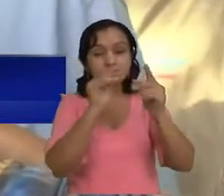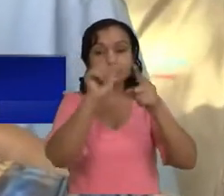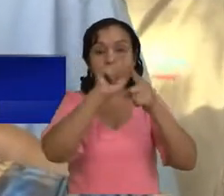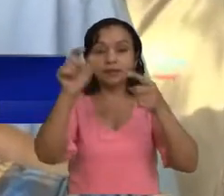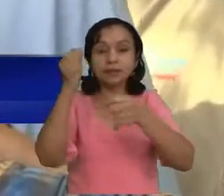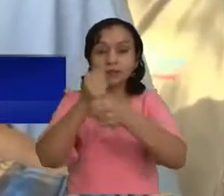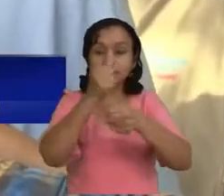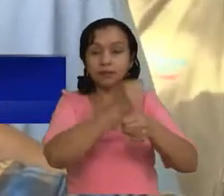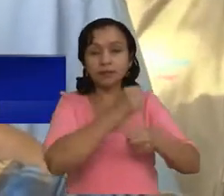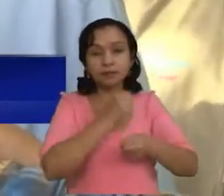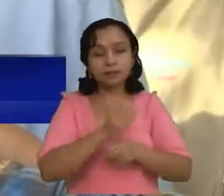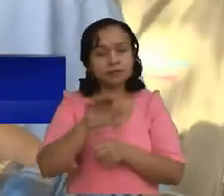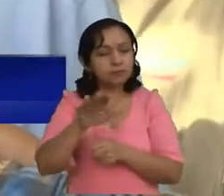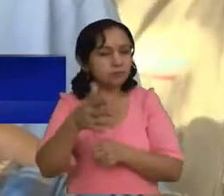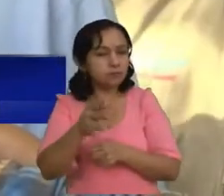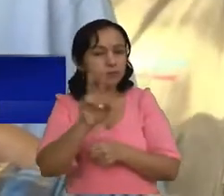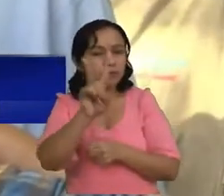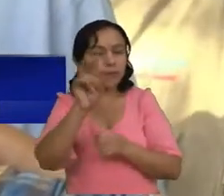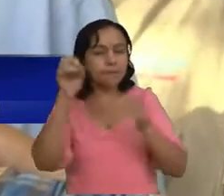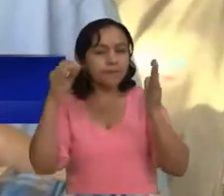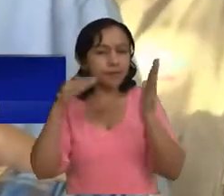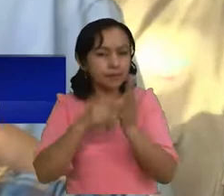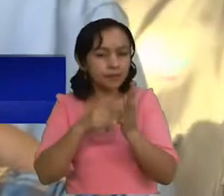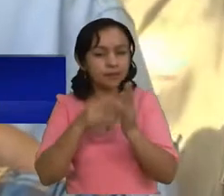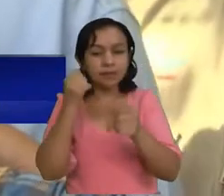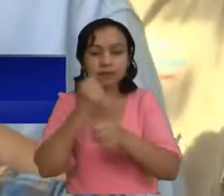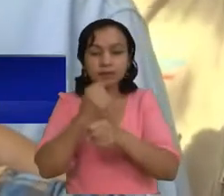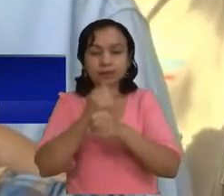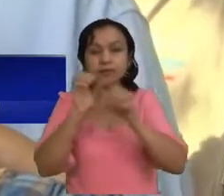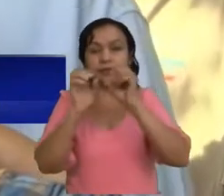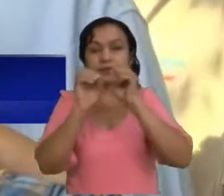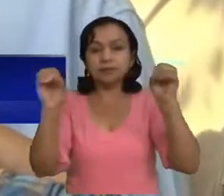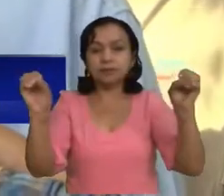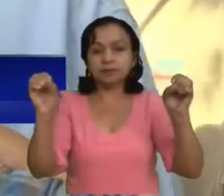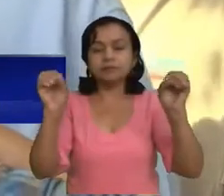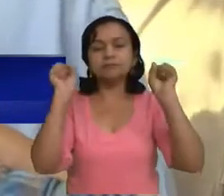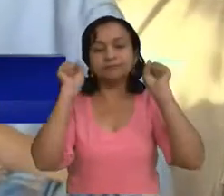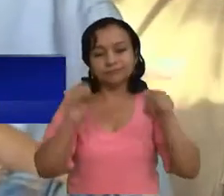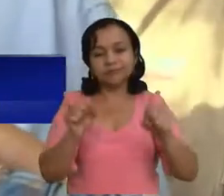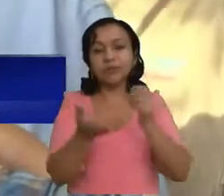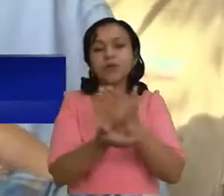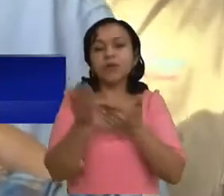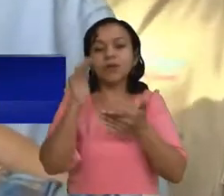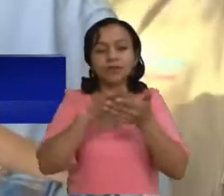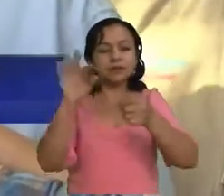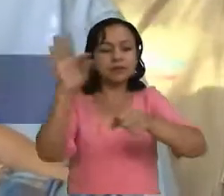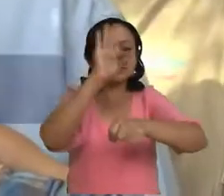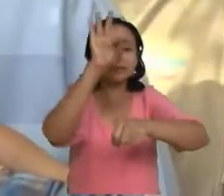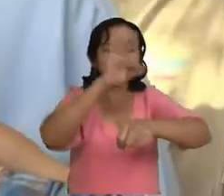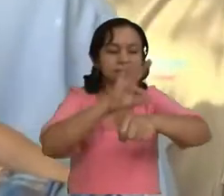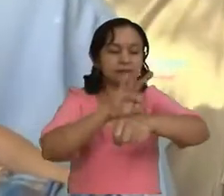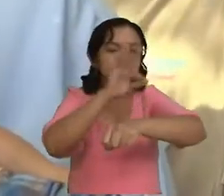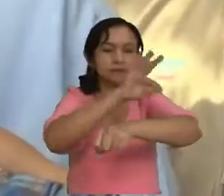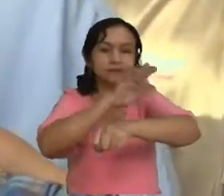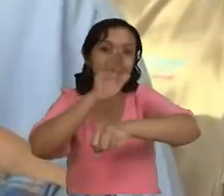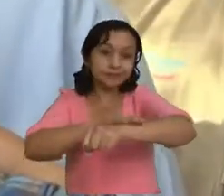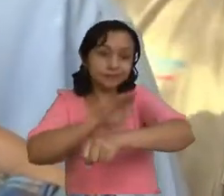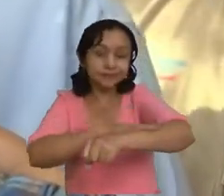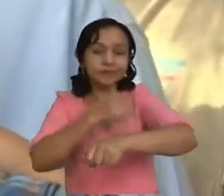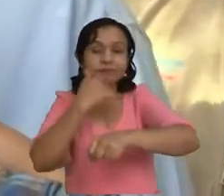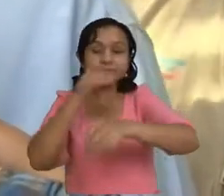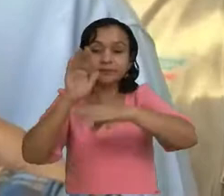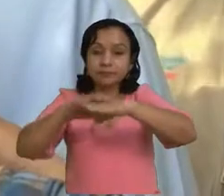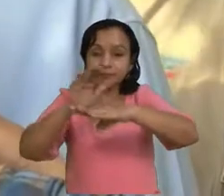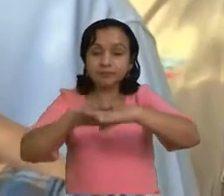nos quedan unas 20,000 sin trabajar. Ya es suficiente para que el mosquito siga haciendo daño. Entonces hacemos ese llamado a